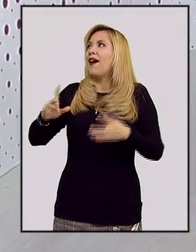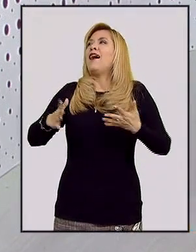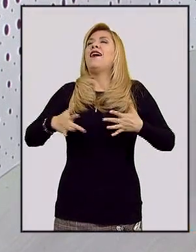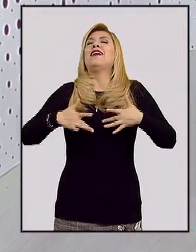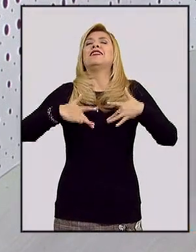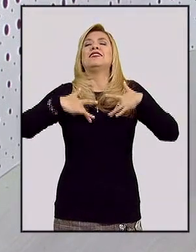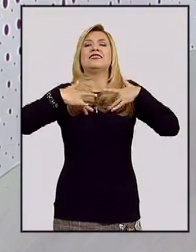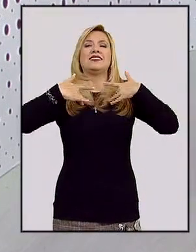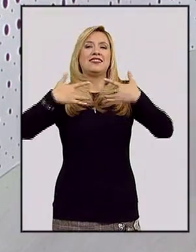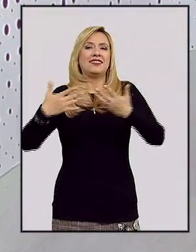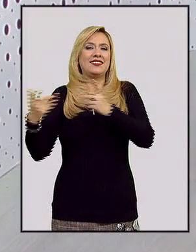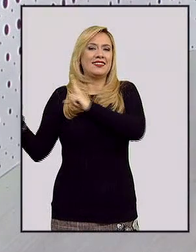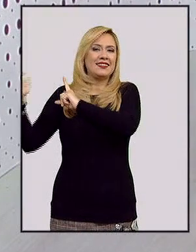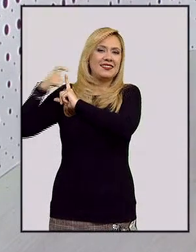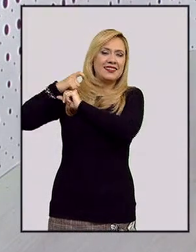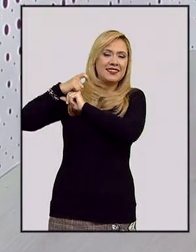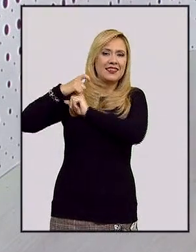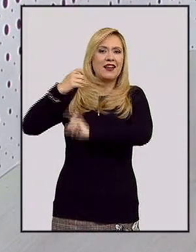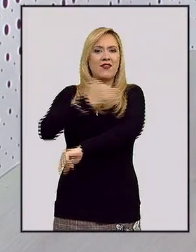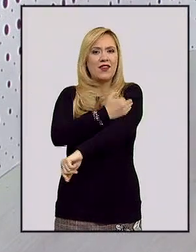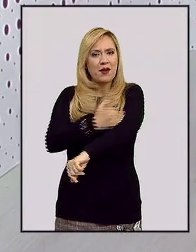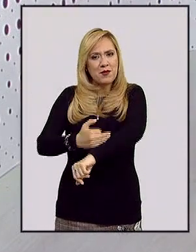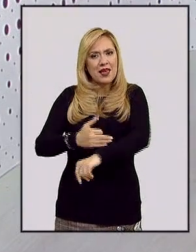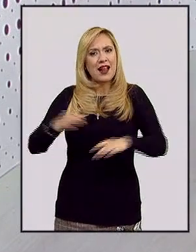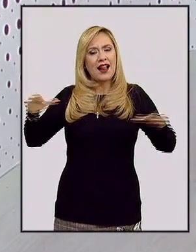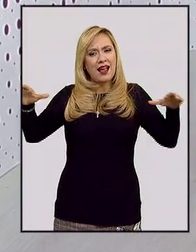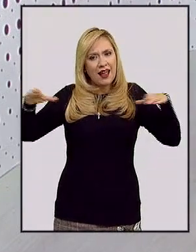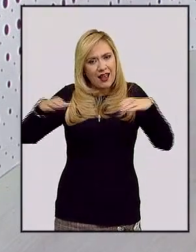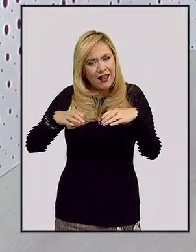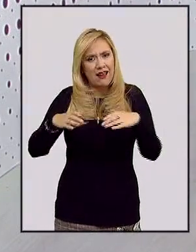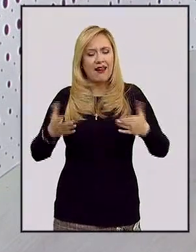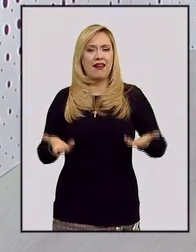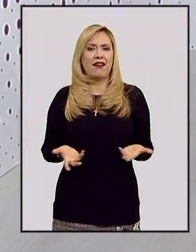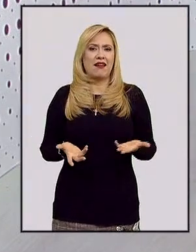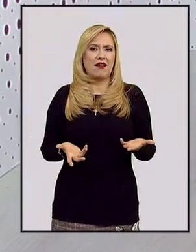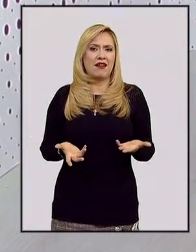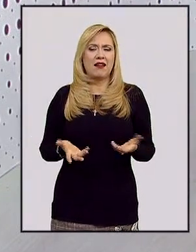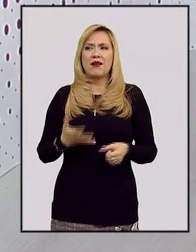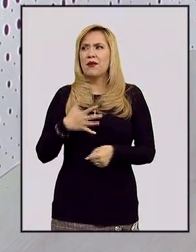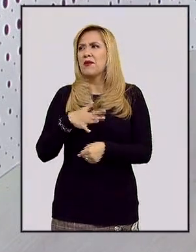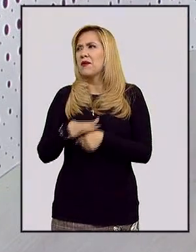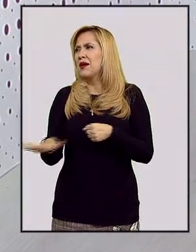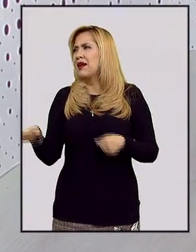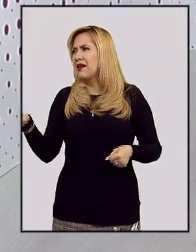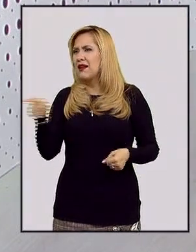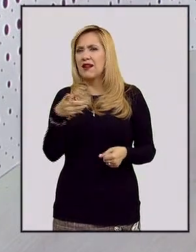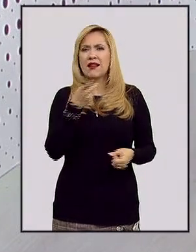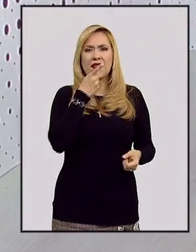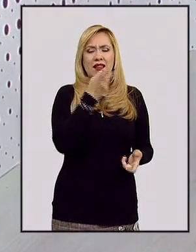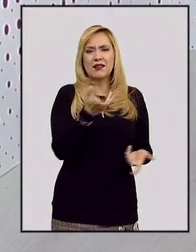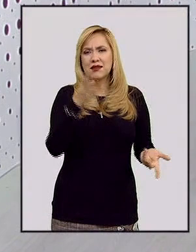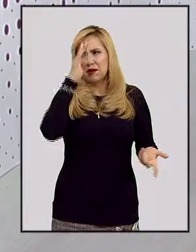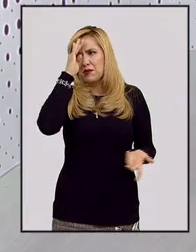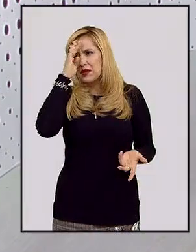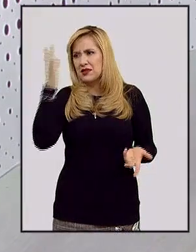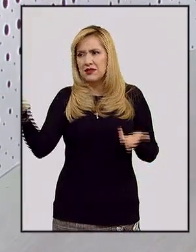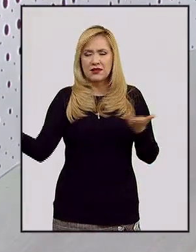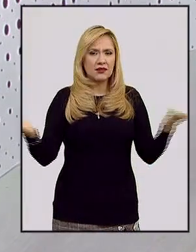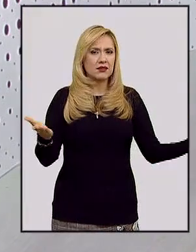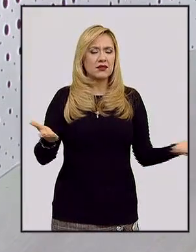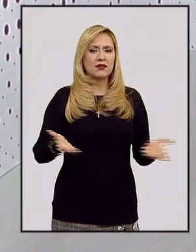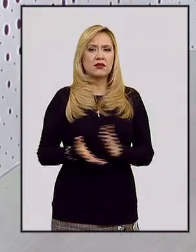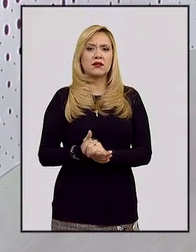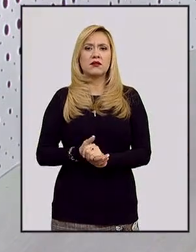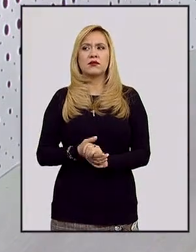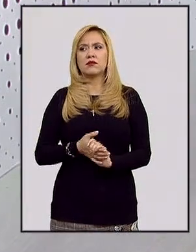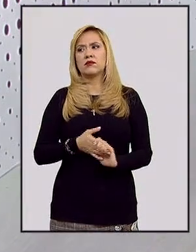proceso, es un proceso familiar, es un proceso comunitario, ¿no? No sé, ¿cuál es la postura de ustedes con respecto a